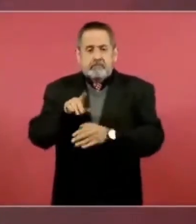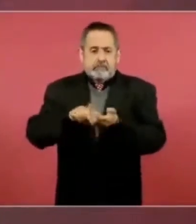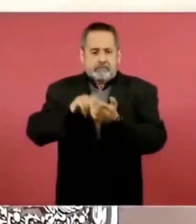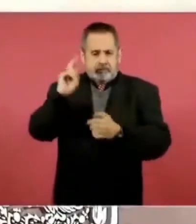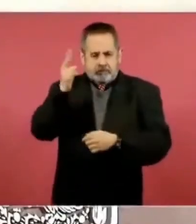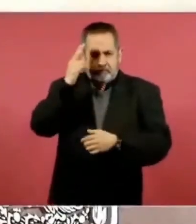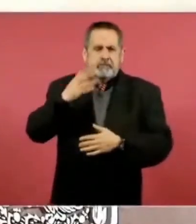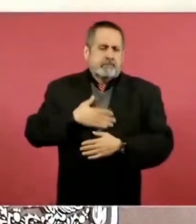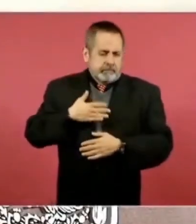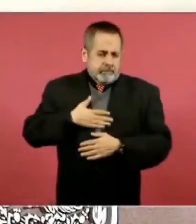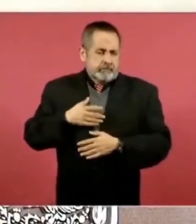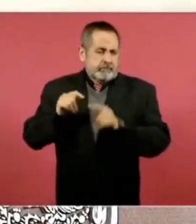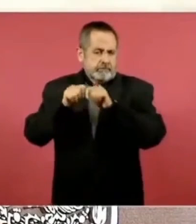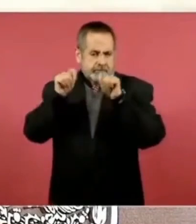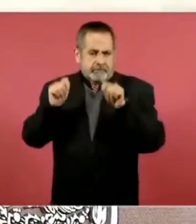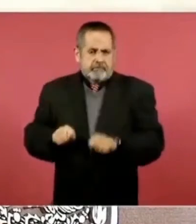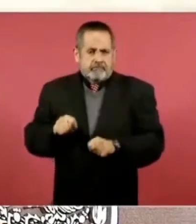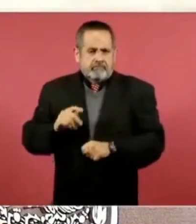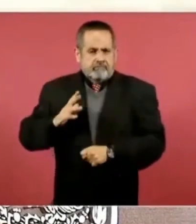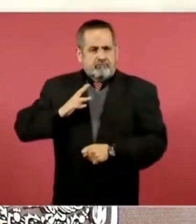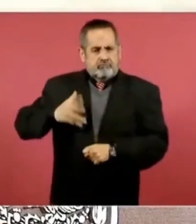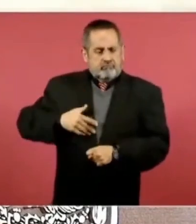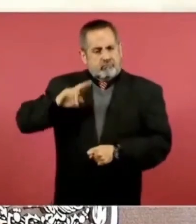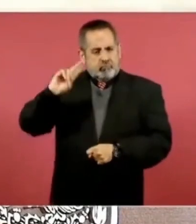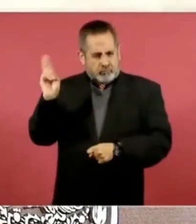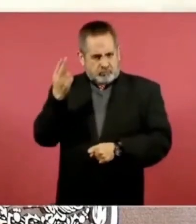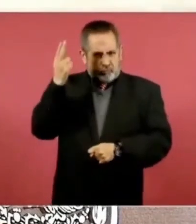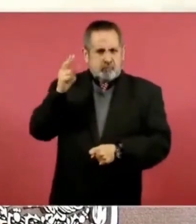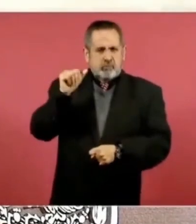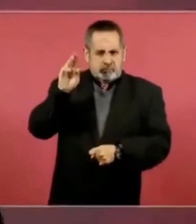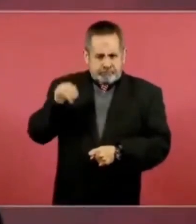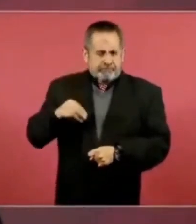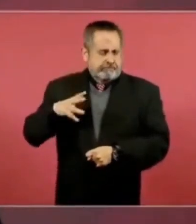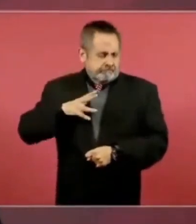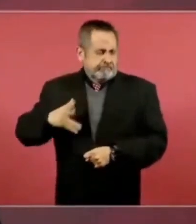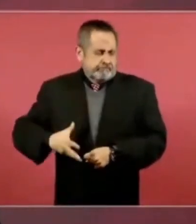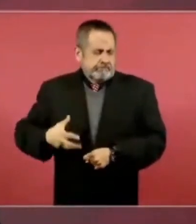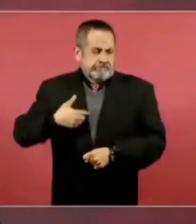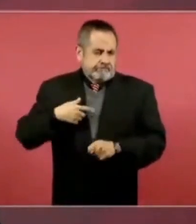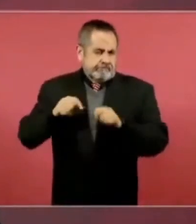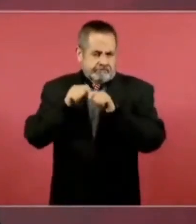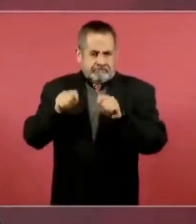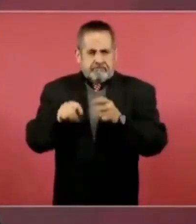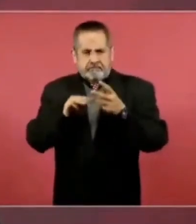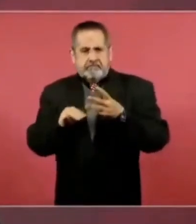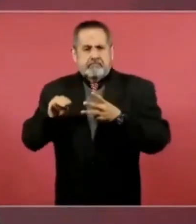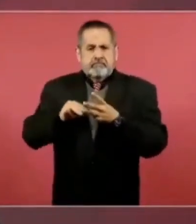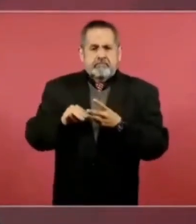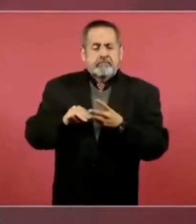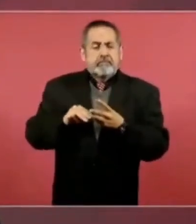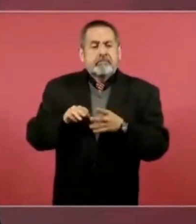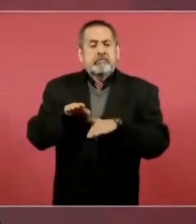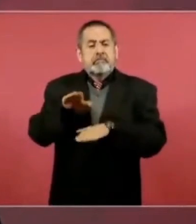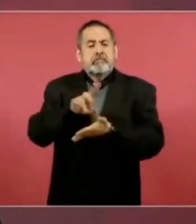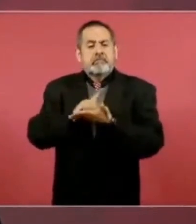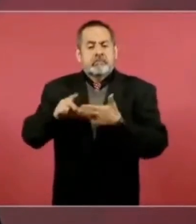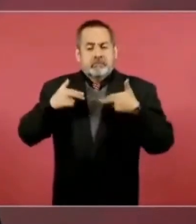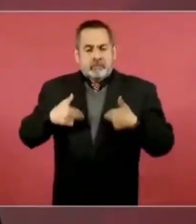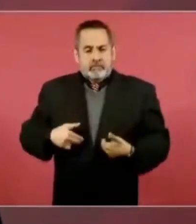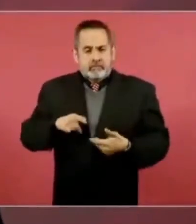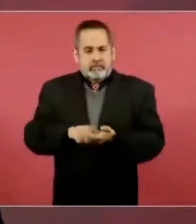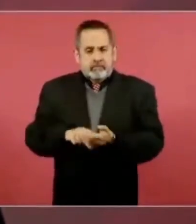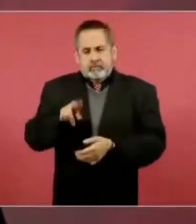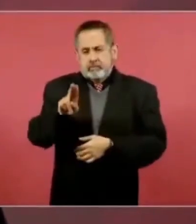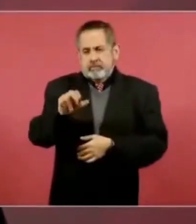una licenciatura honrosamente en la UNAM y una maestría en Derechos Humanos en la